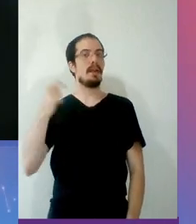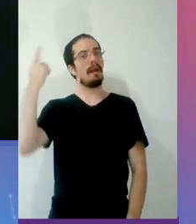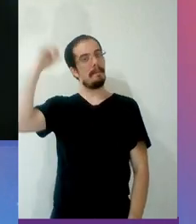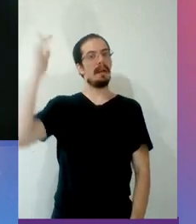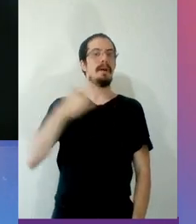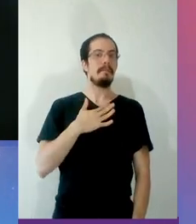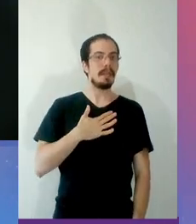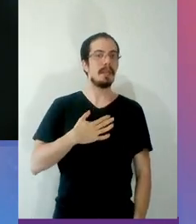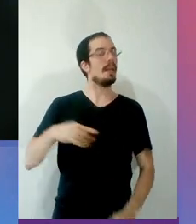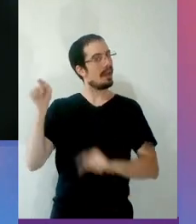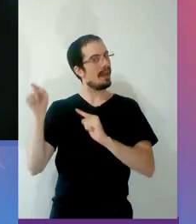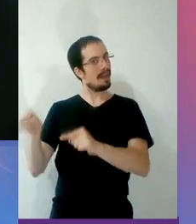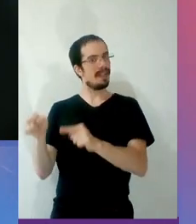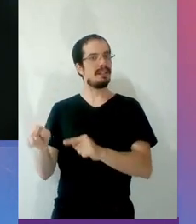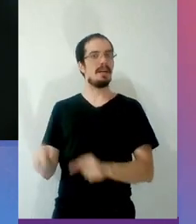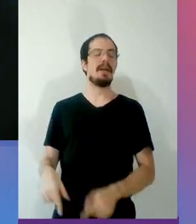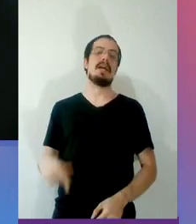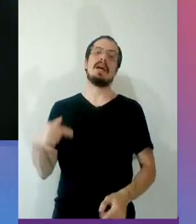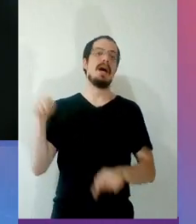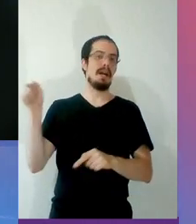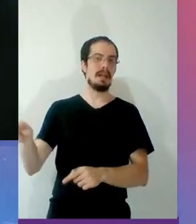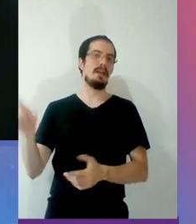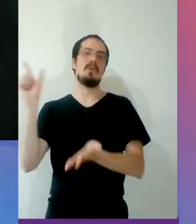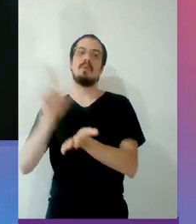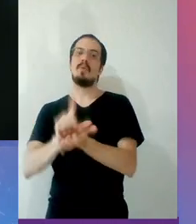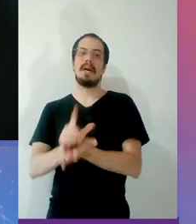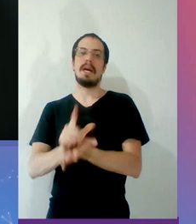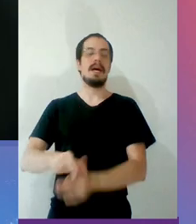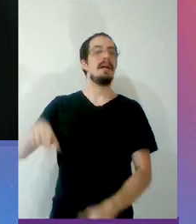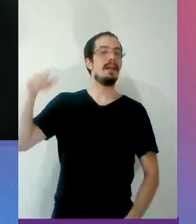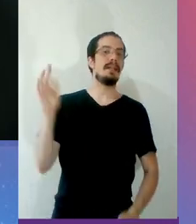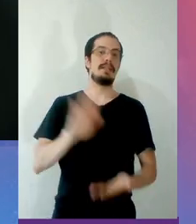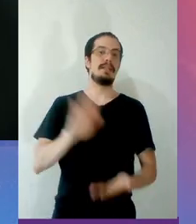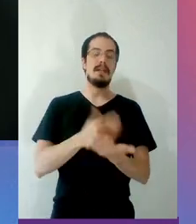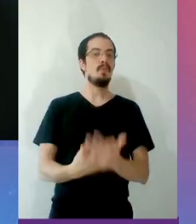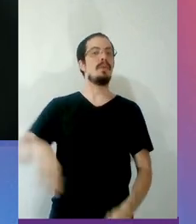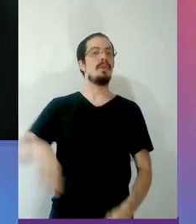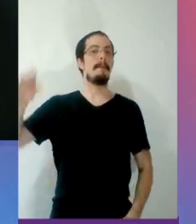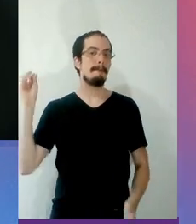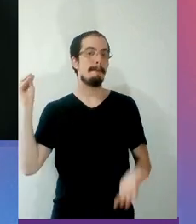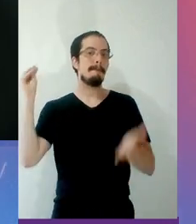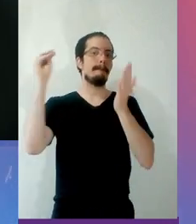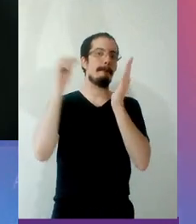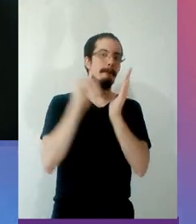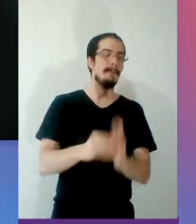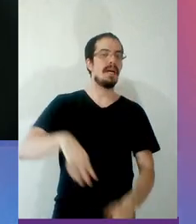el área de salud más importante, y todos los sistemas de salud del mundo que